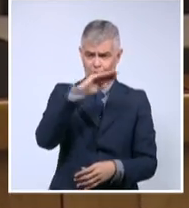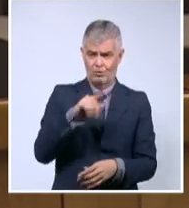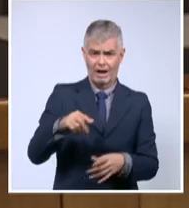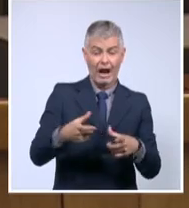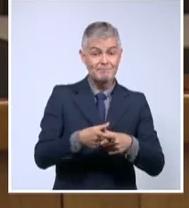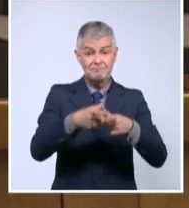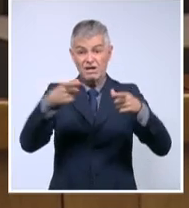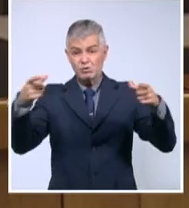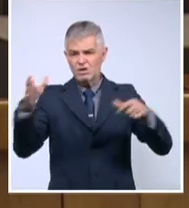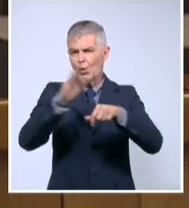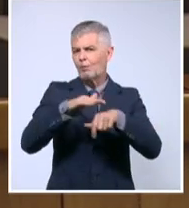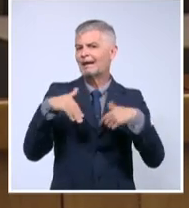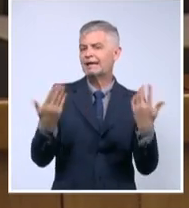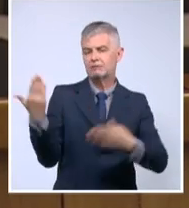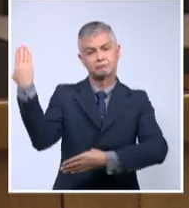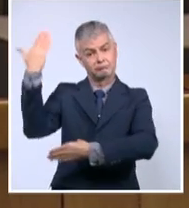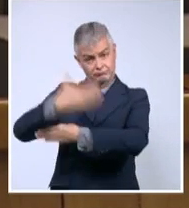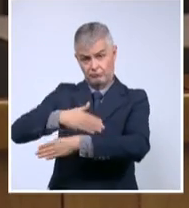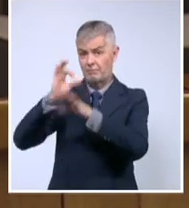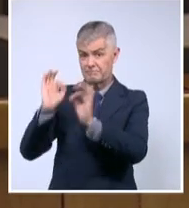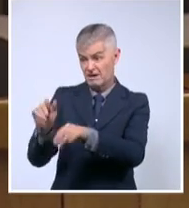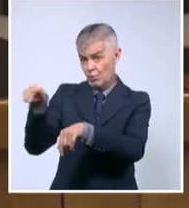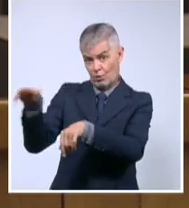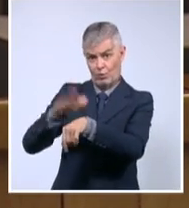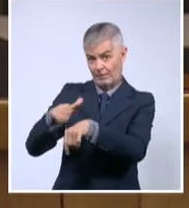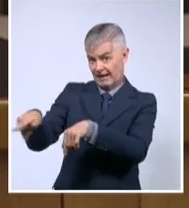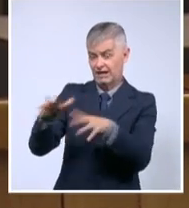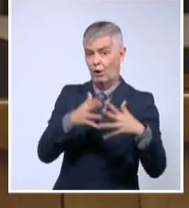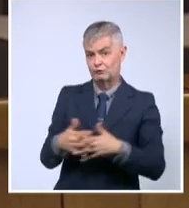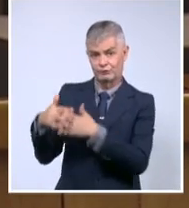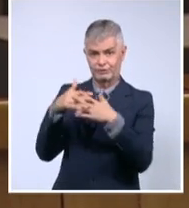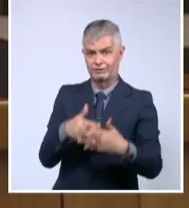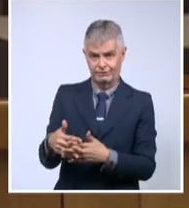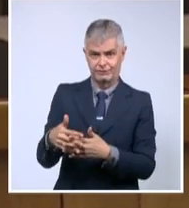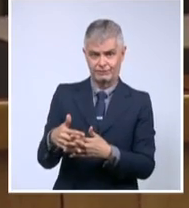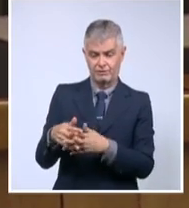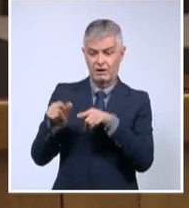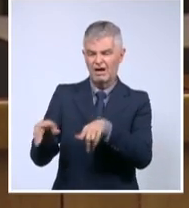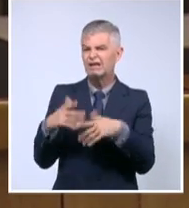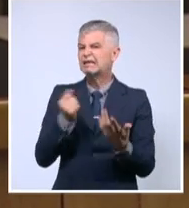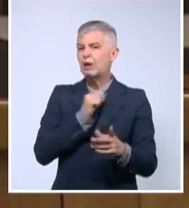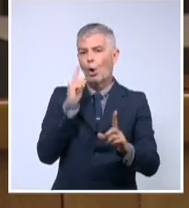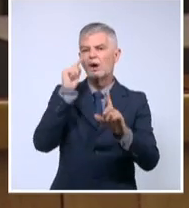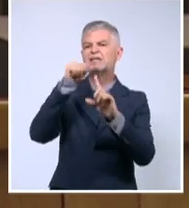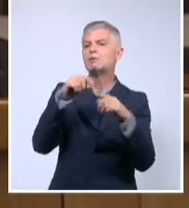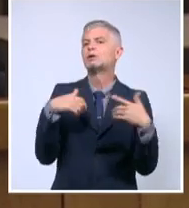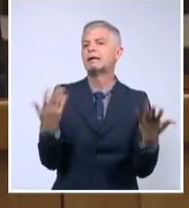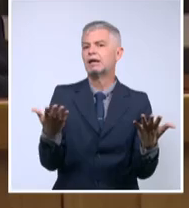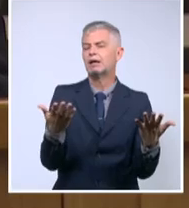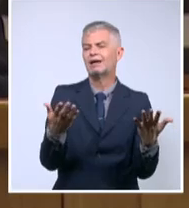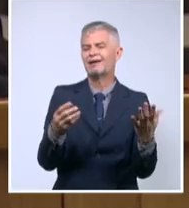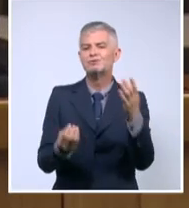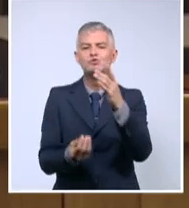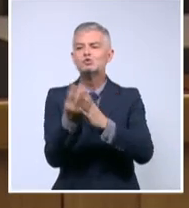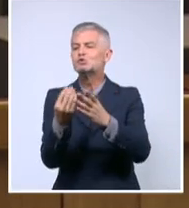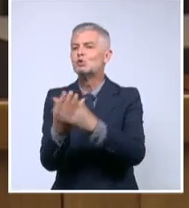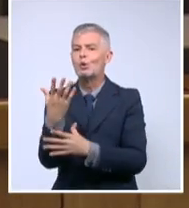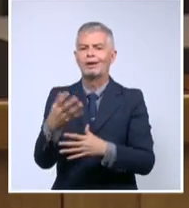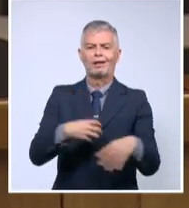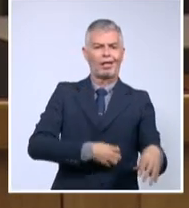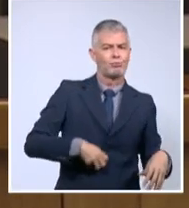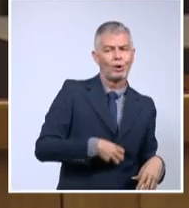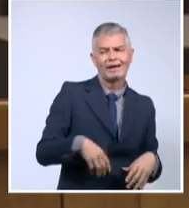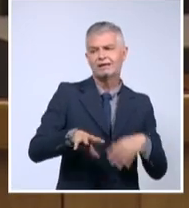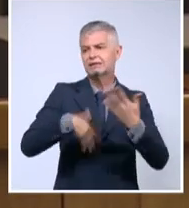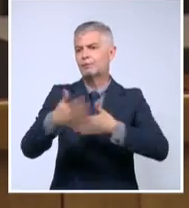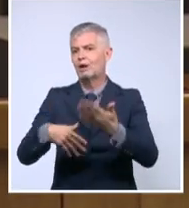provocados por el cruel bloqueo del mismo gobierno que los exacerba con el fin de generar descontento, pero también por